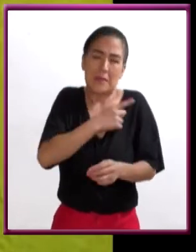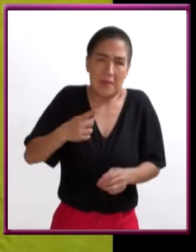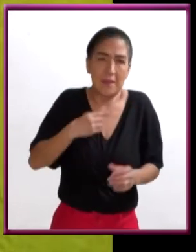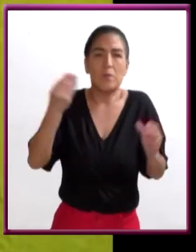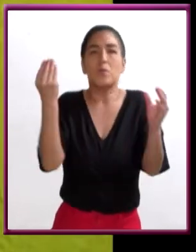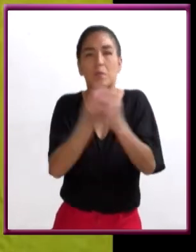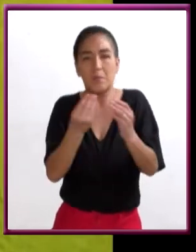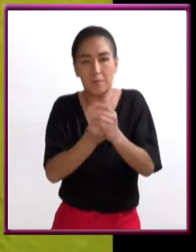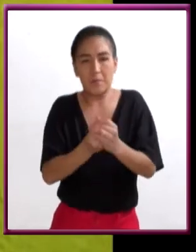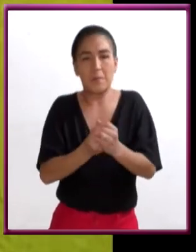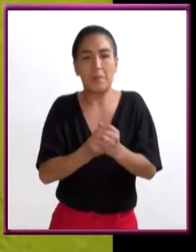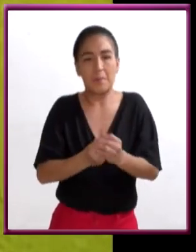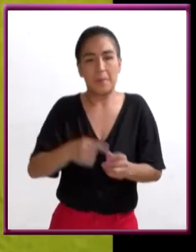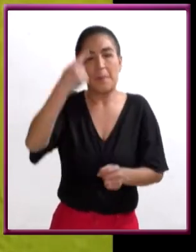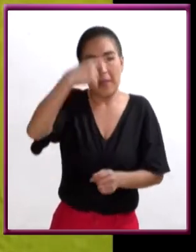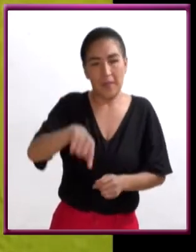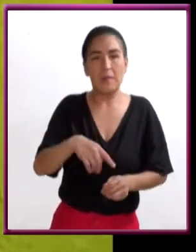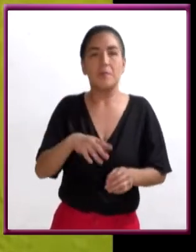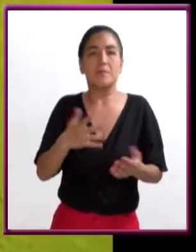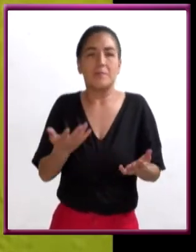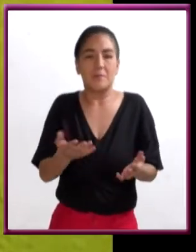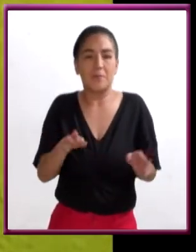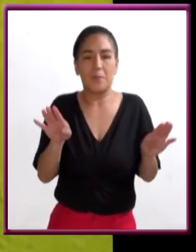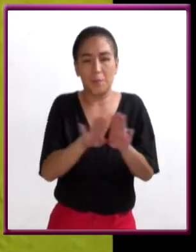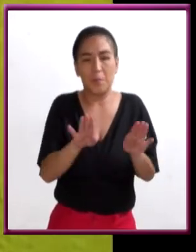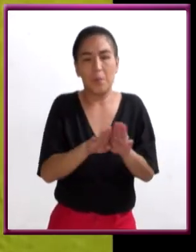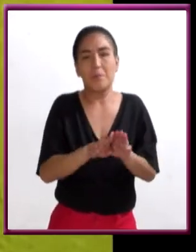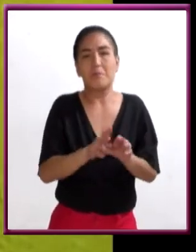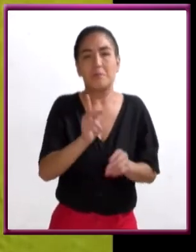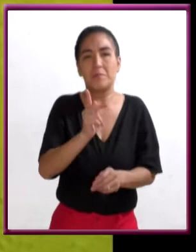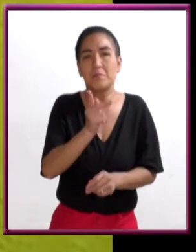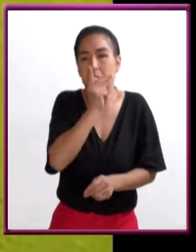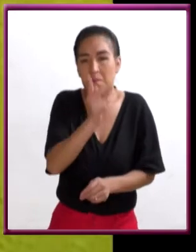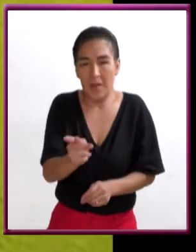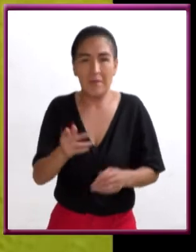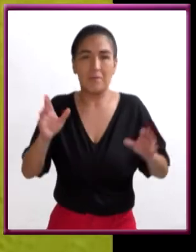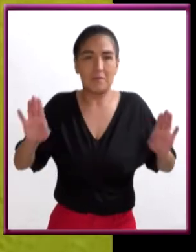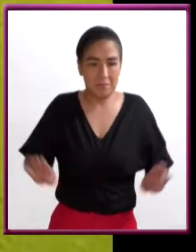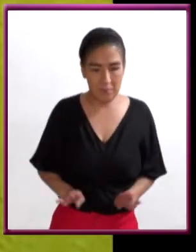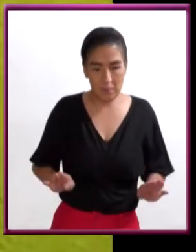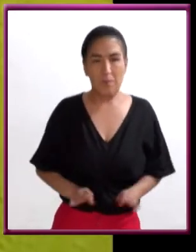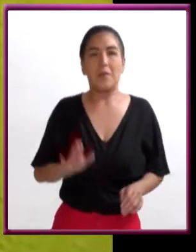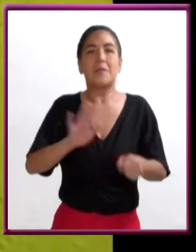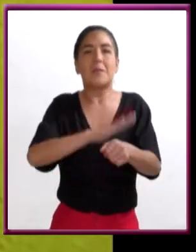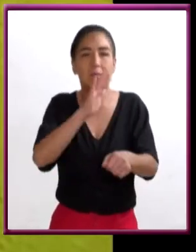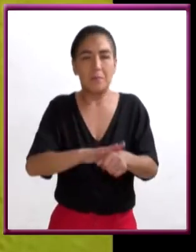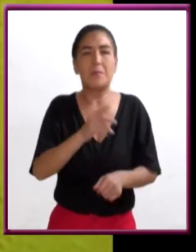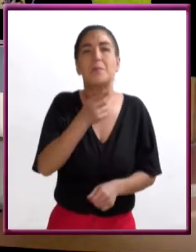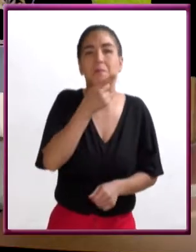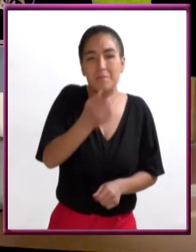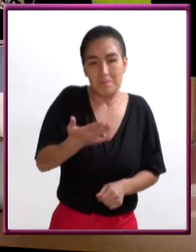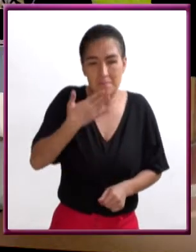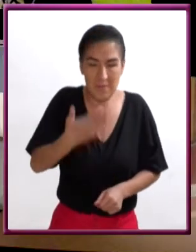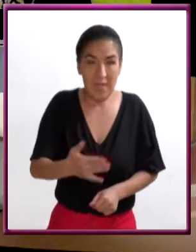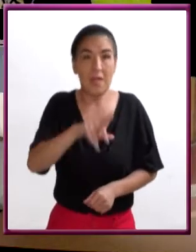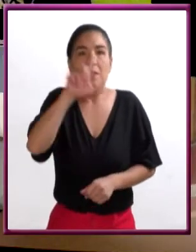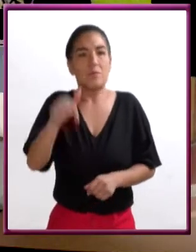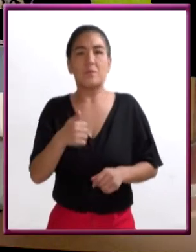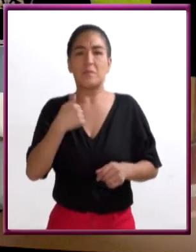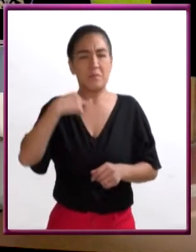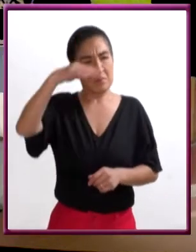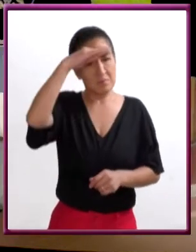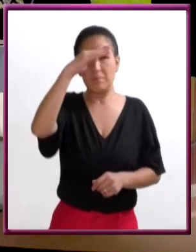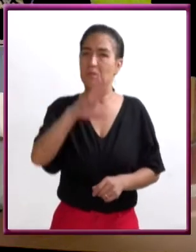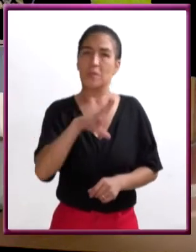tomar un curso sobre asertividad para que podamos aprender a decir que no. También es importante